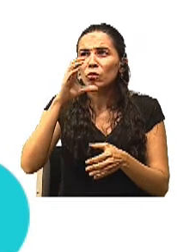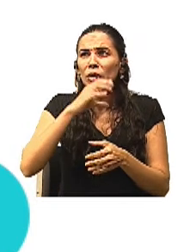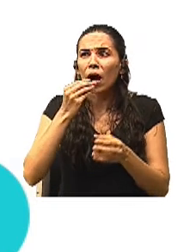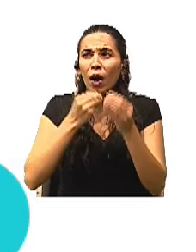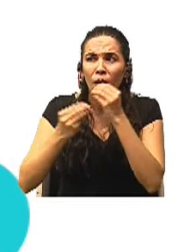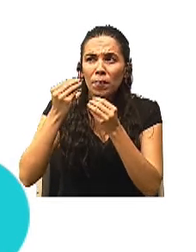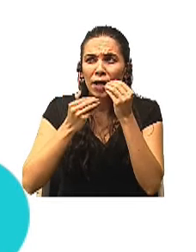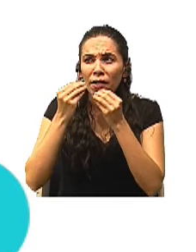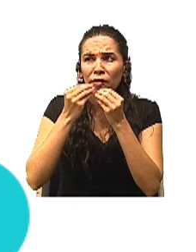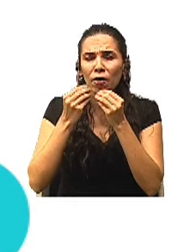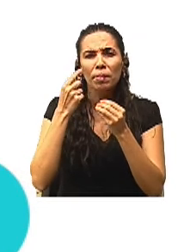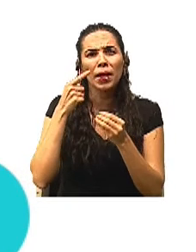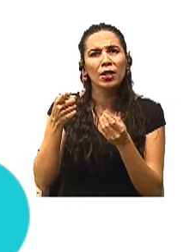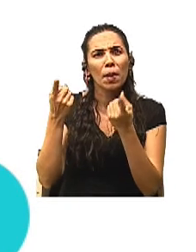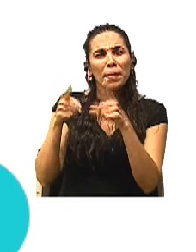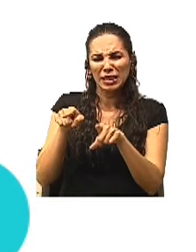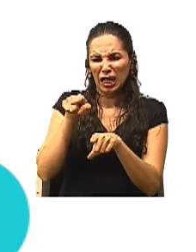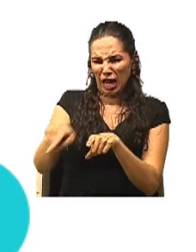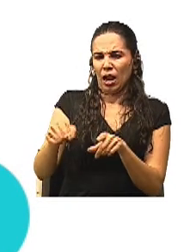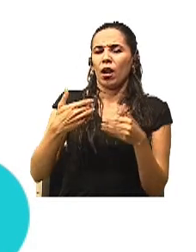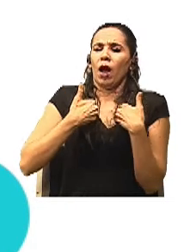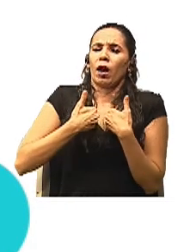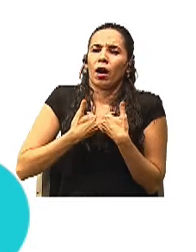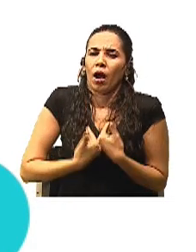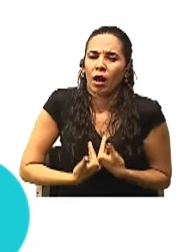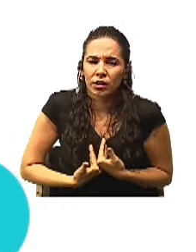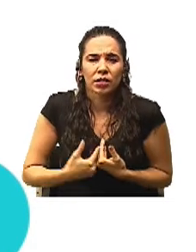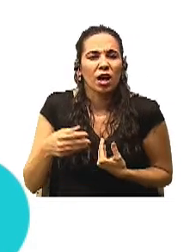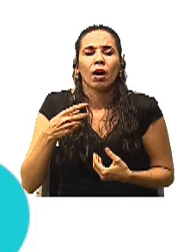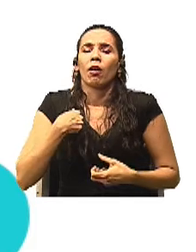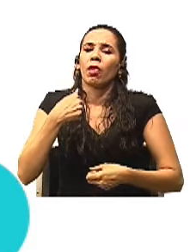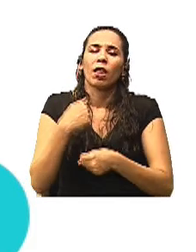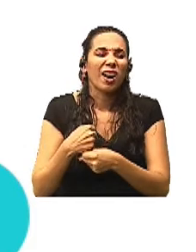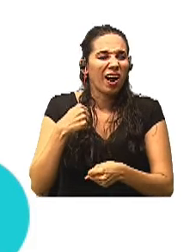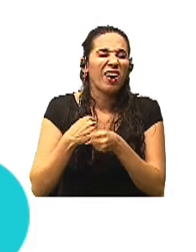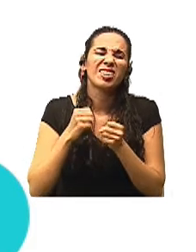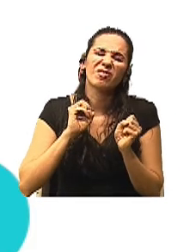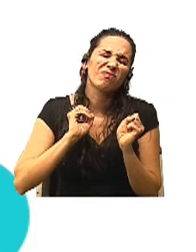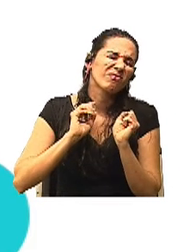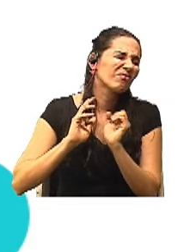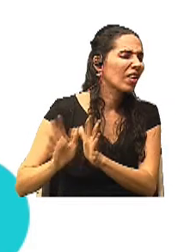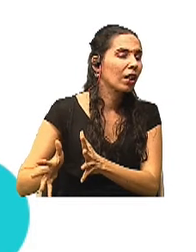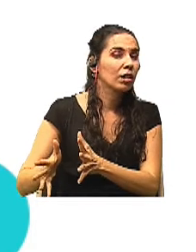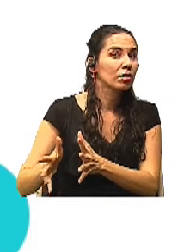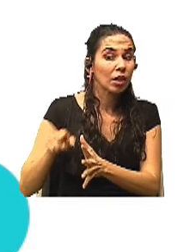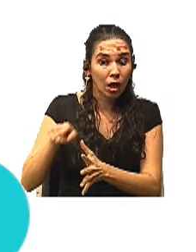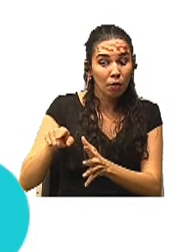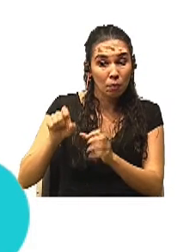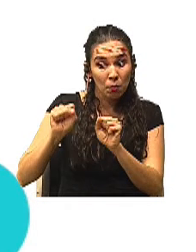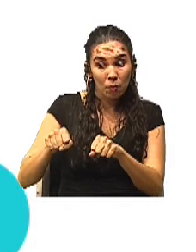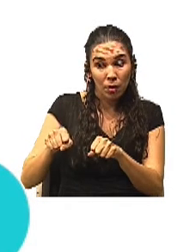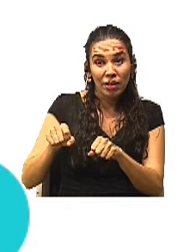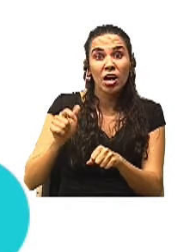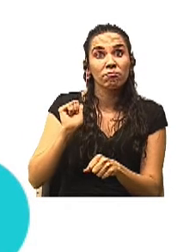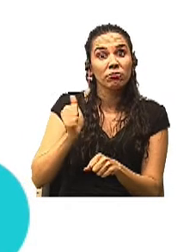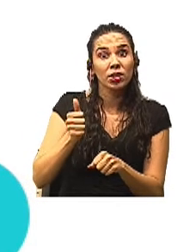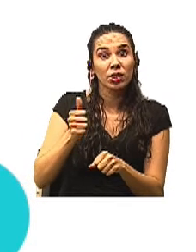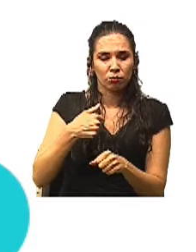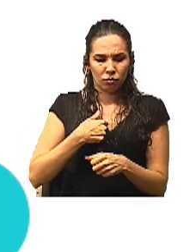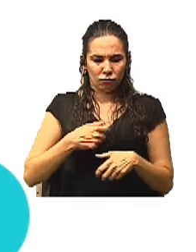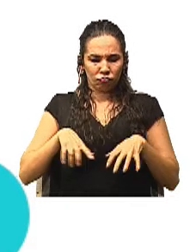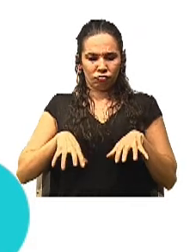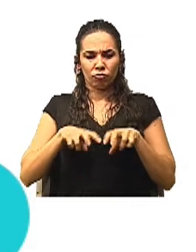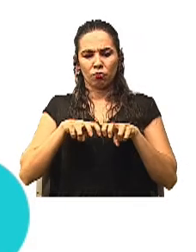pasar cuando alguno de ellos se canse o deje de producir? Va a poder incluso ser comido por este personaje de la